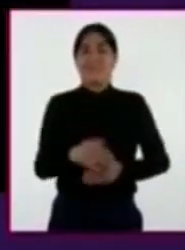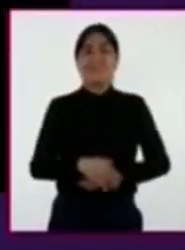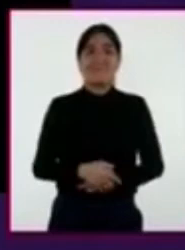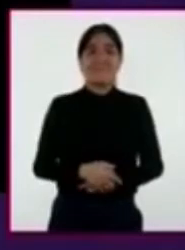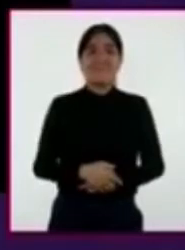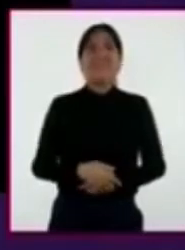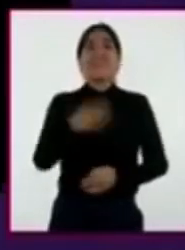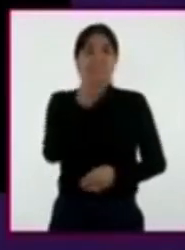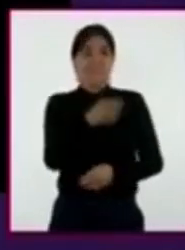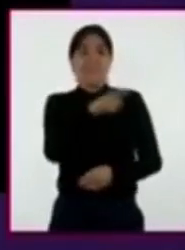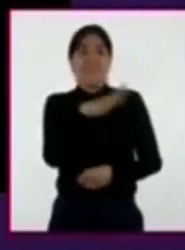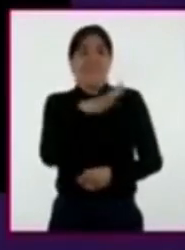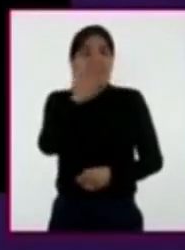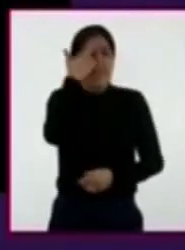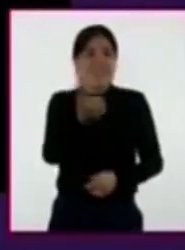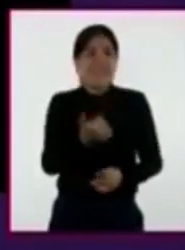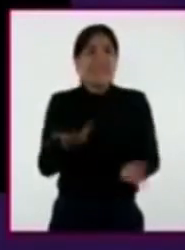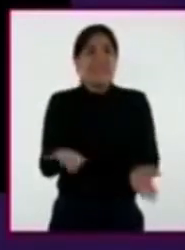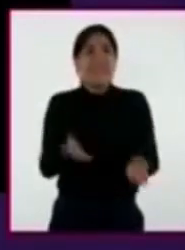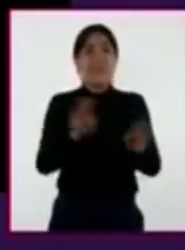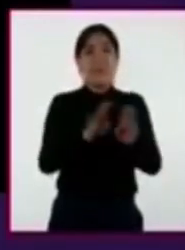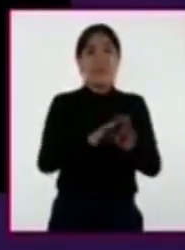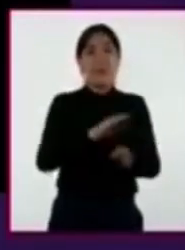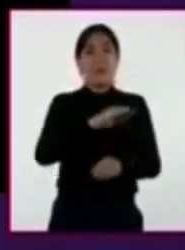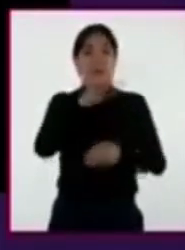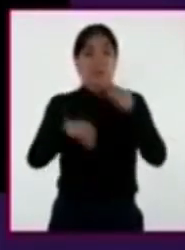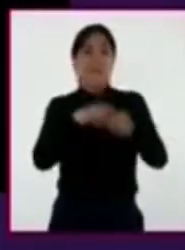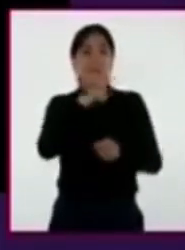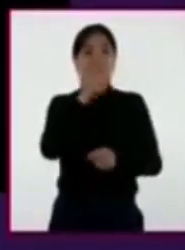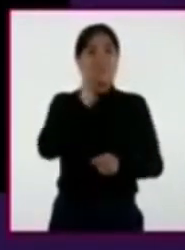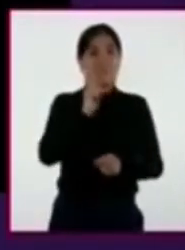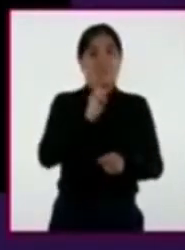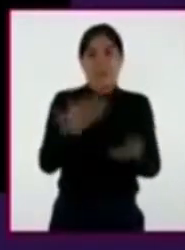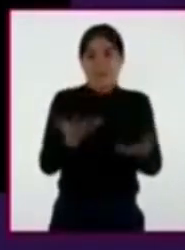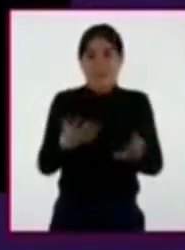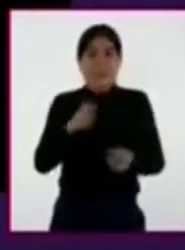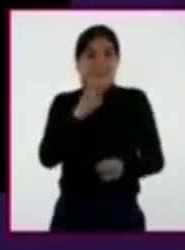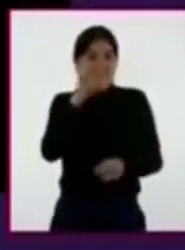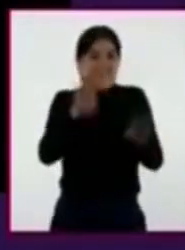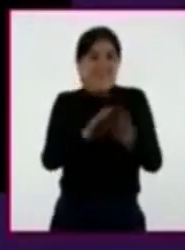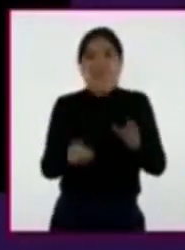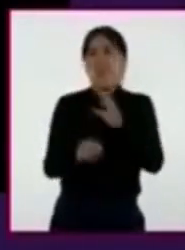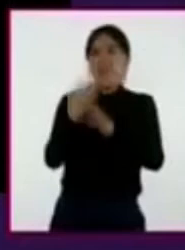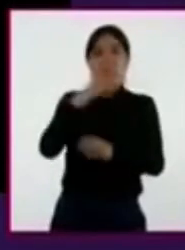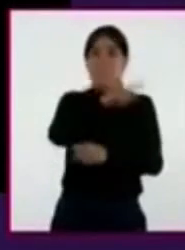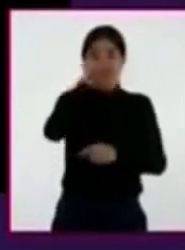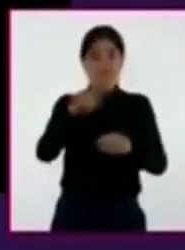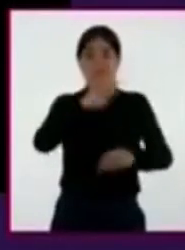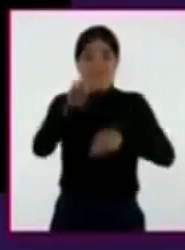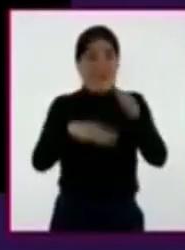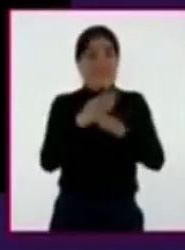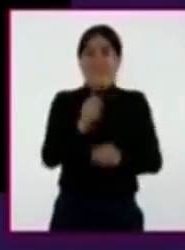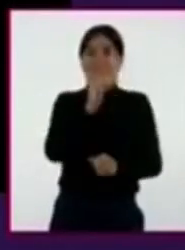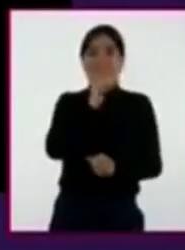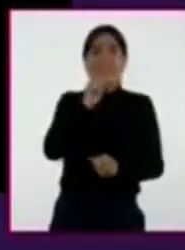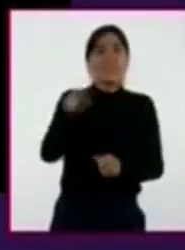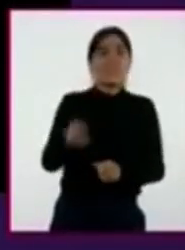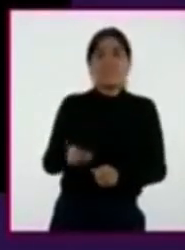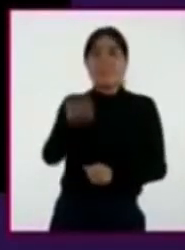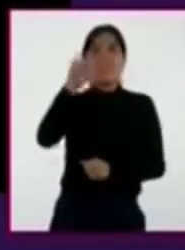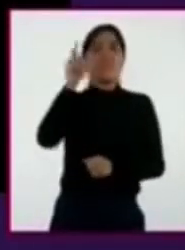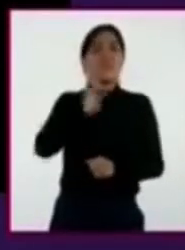Y ella tiene razón, o sea, nadie estaba haciendo lo que Paul estaba haciendo en ese momento, en ninguna parte del mundo, ¿no? O sea, generó